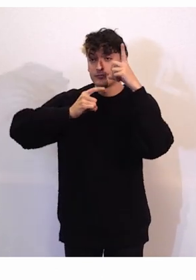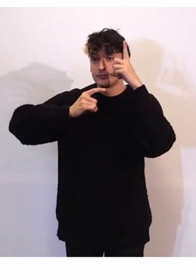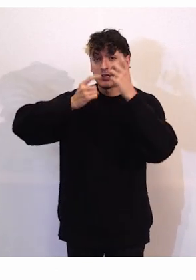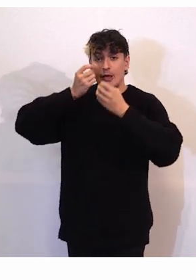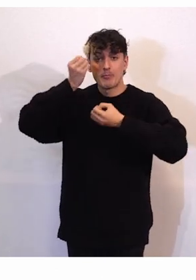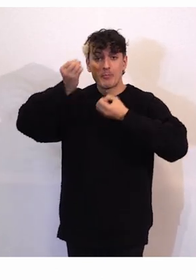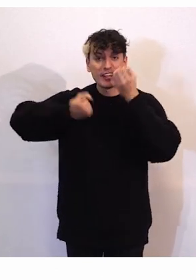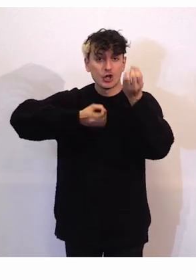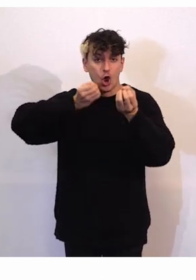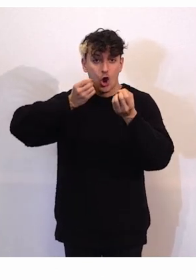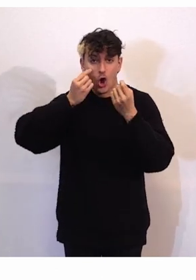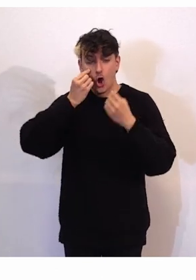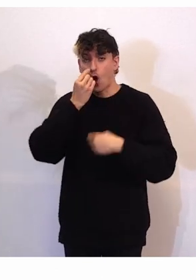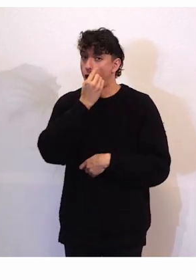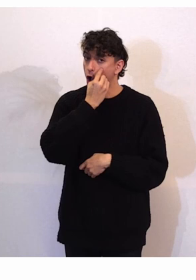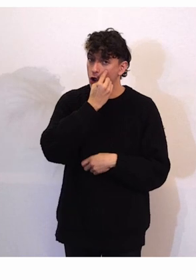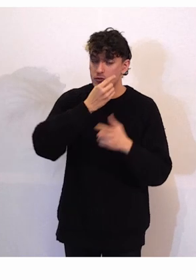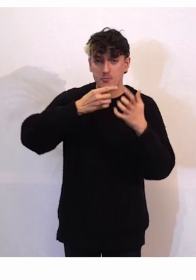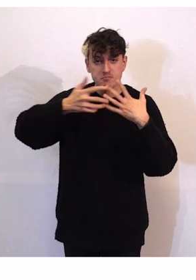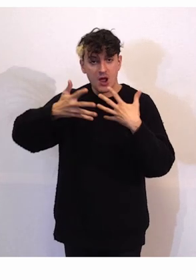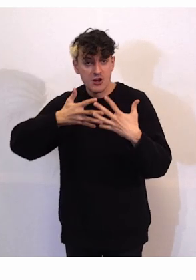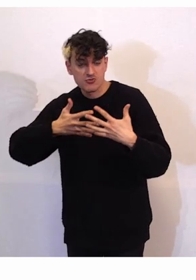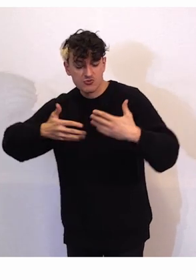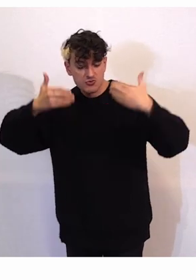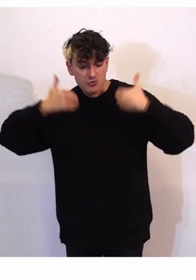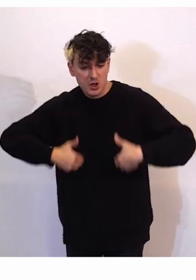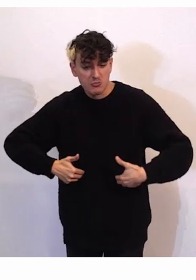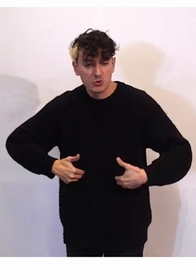muchas veces, su cuerpo. Es saber